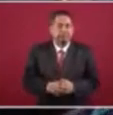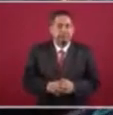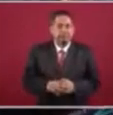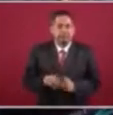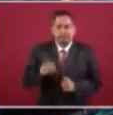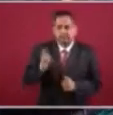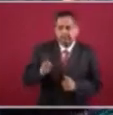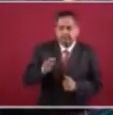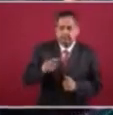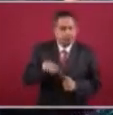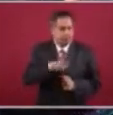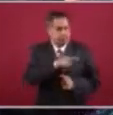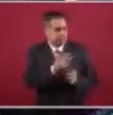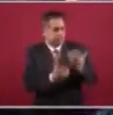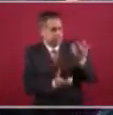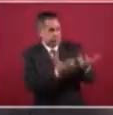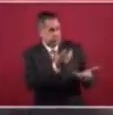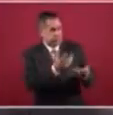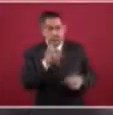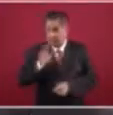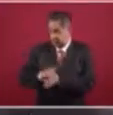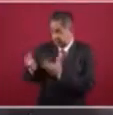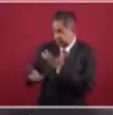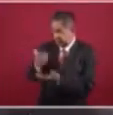puede apagar el fuego con el fuego.